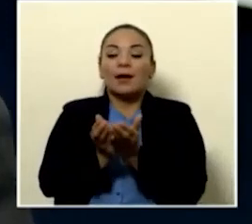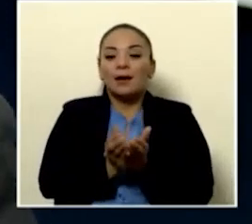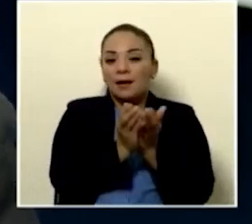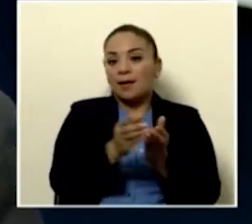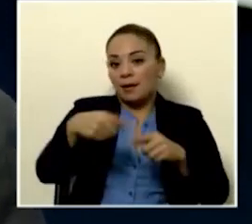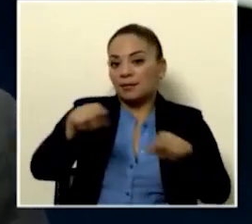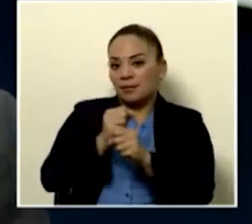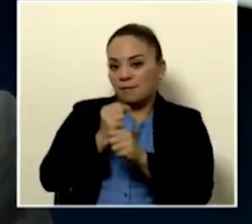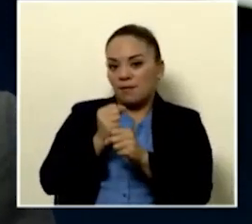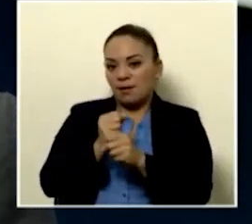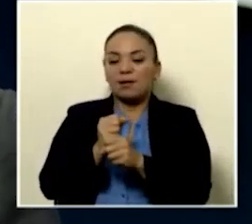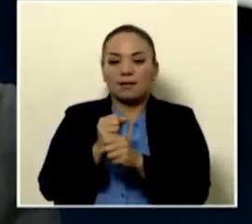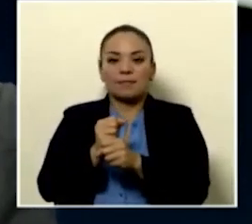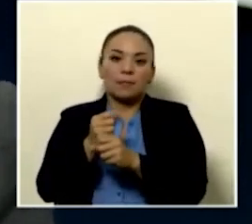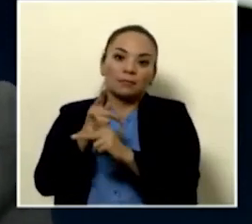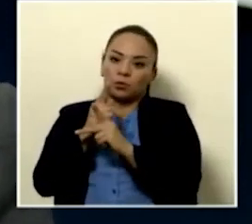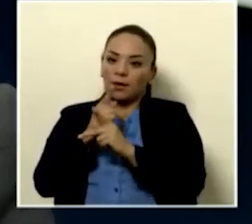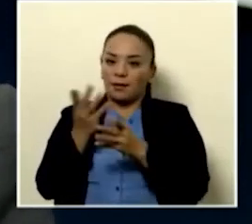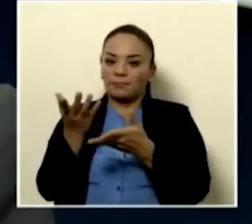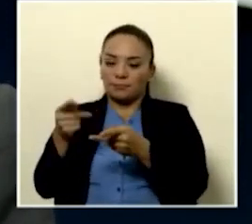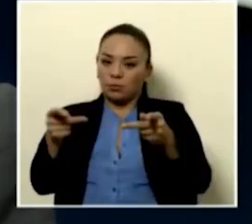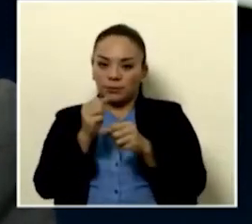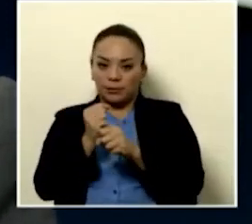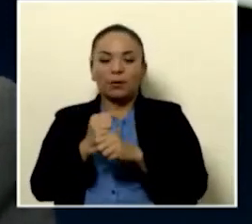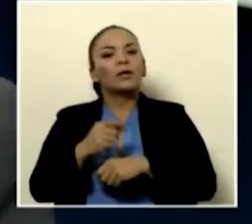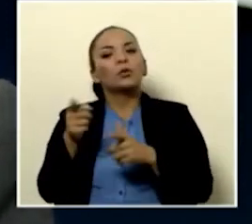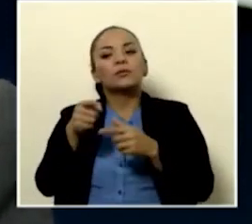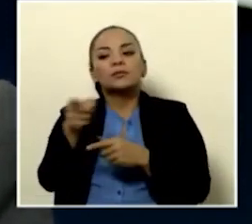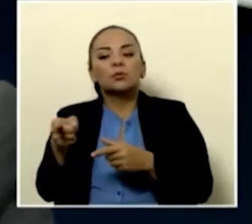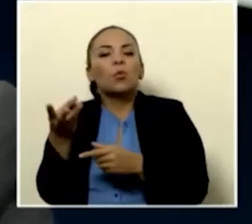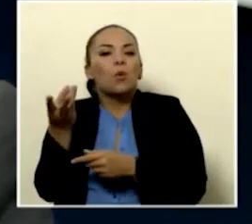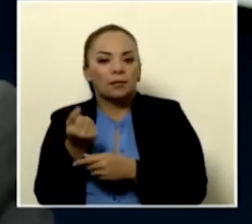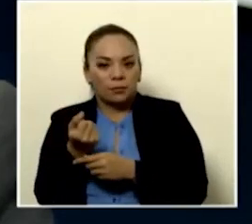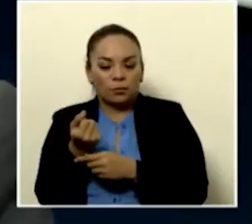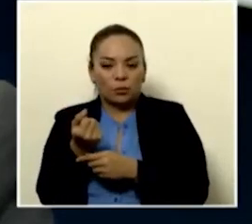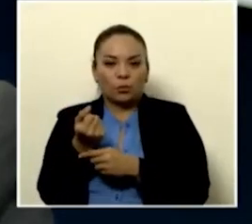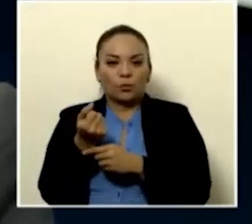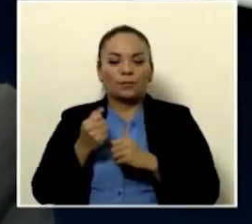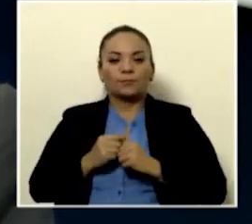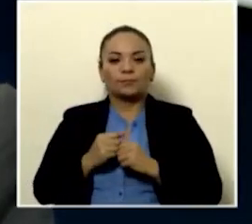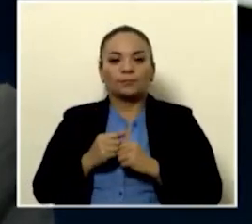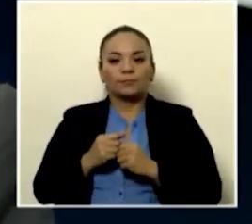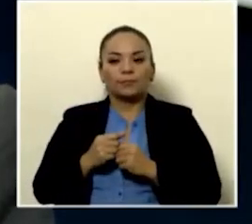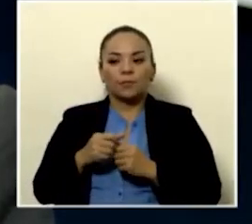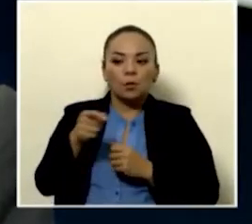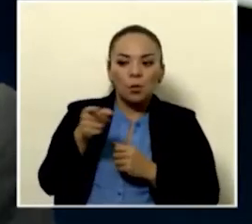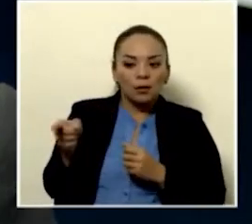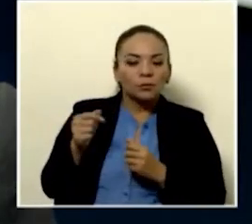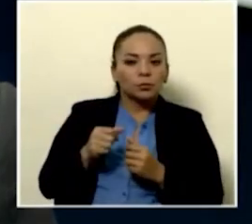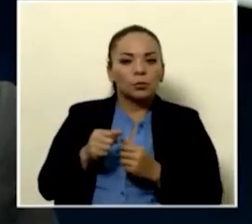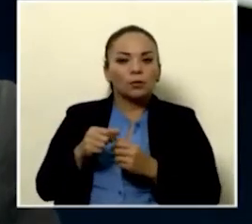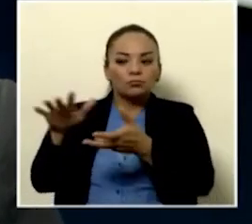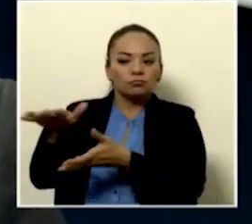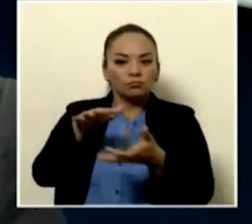la industria nacional para proteger los empleos, cuánto podría estar asignado a inversiones futuras